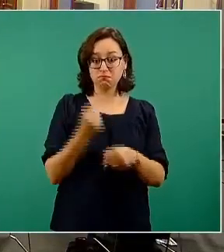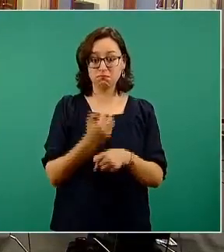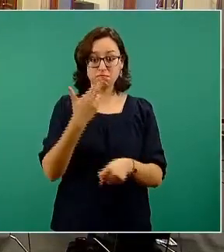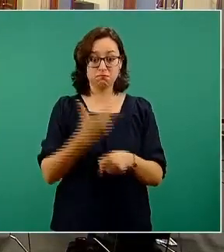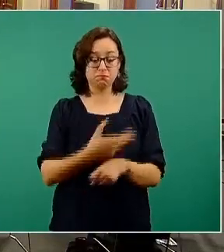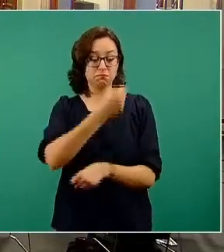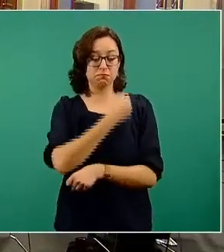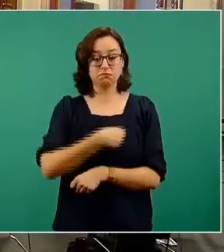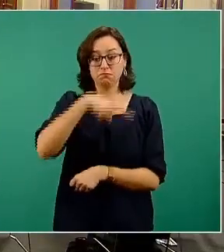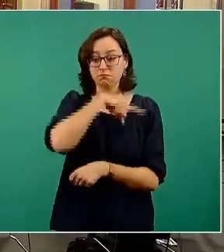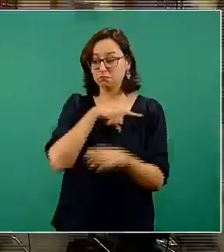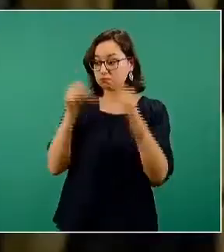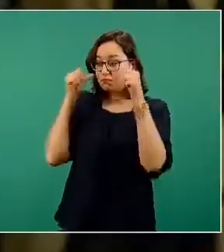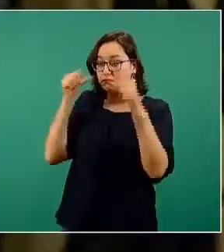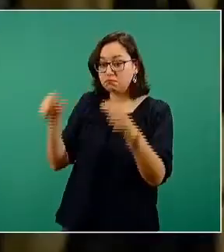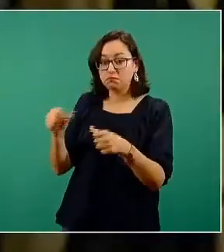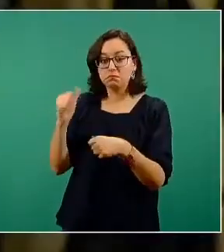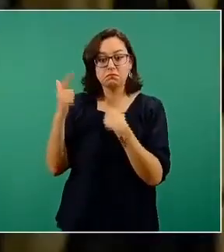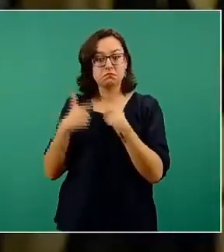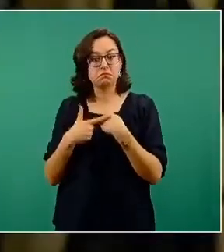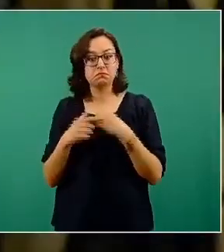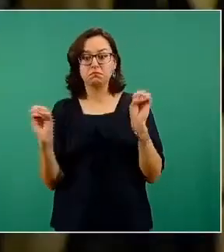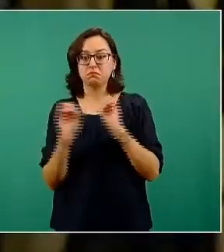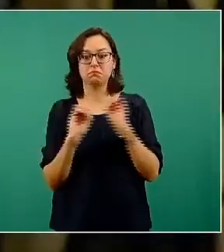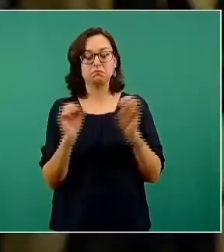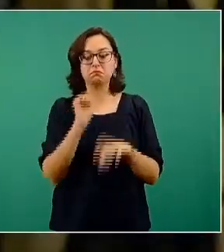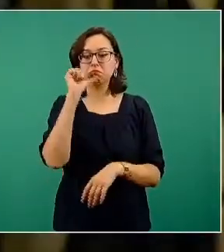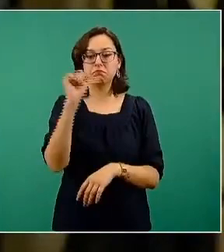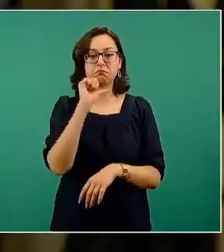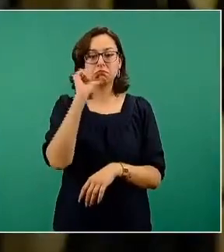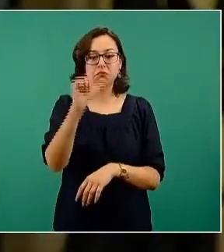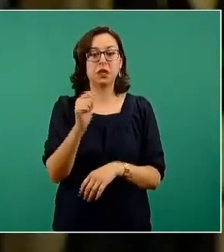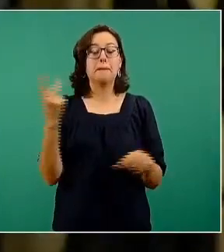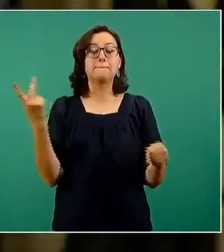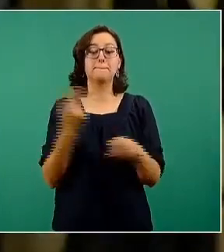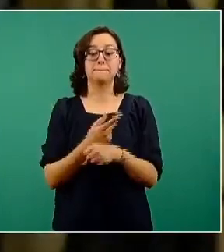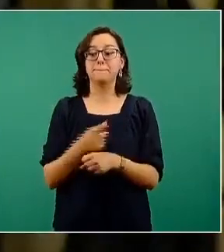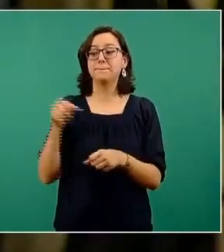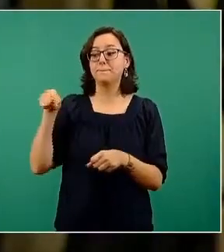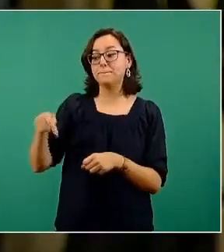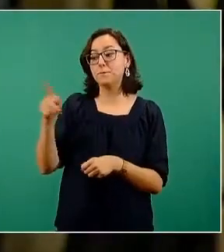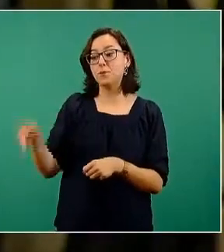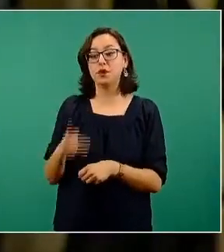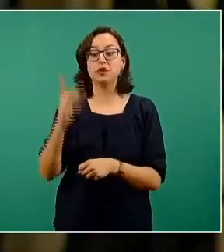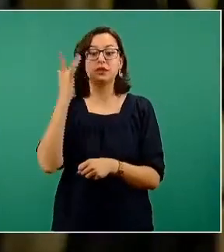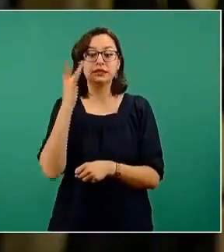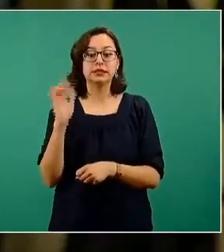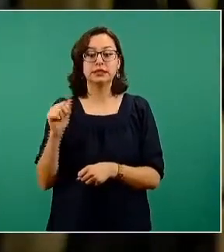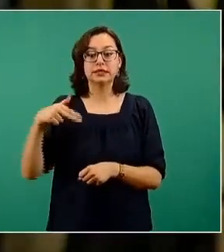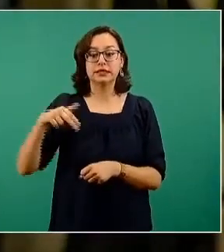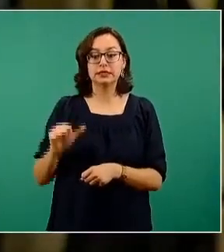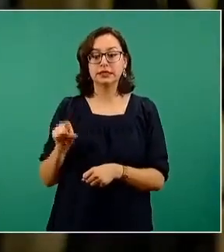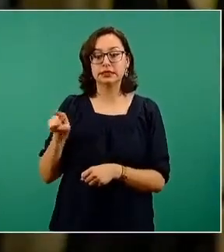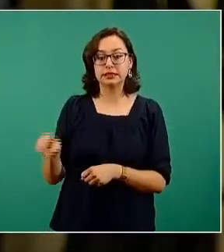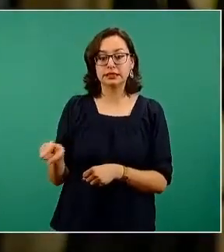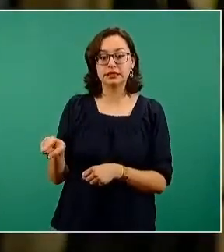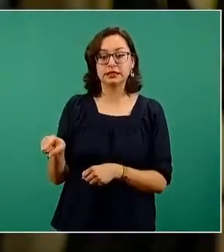que como el pueblo de Santa Ana Yareni, por tomar una referencia, los mismos pobladores tuvieron que pedir